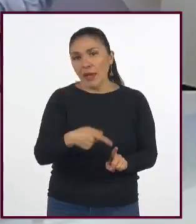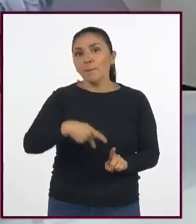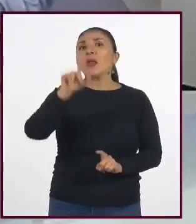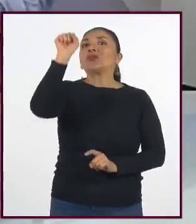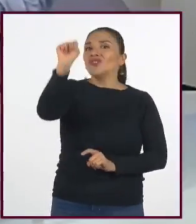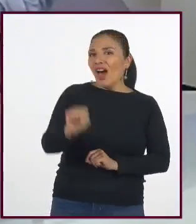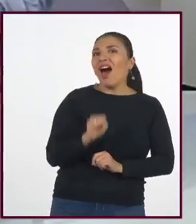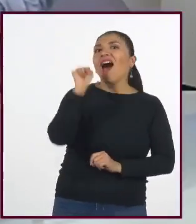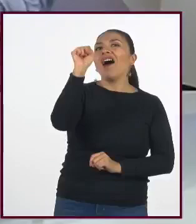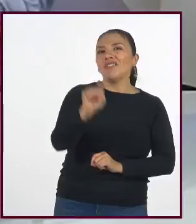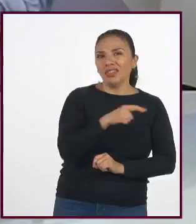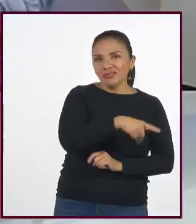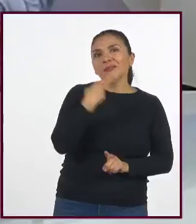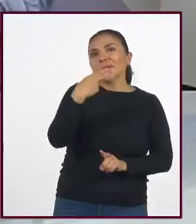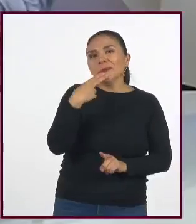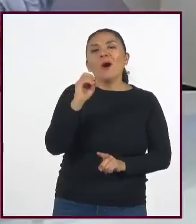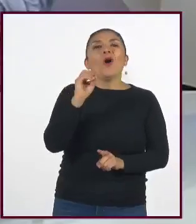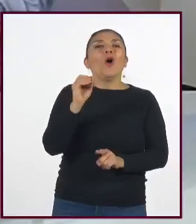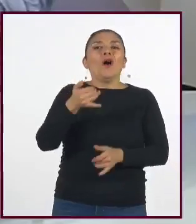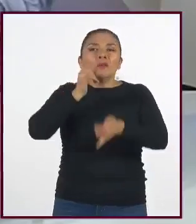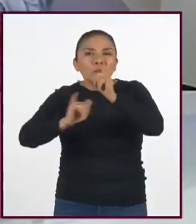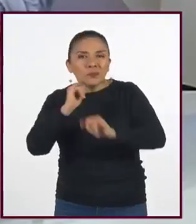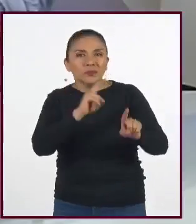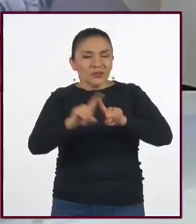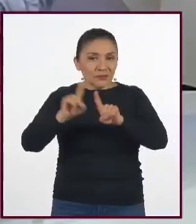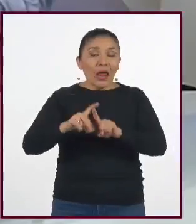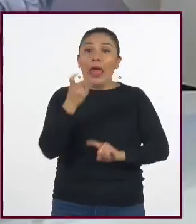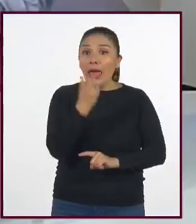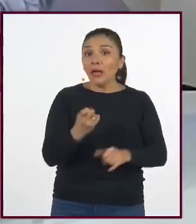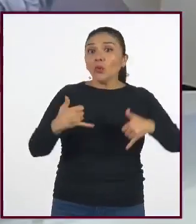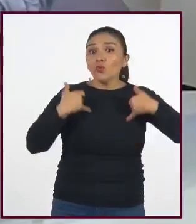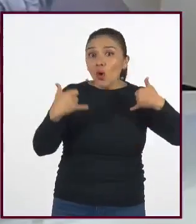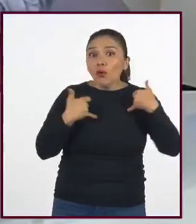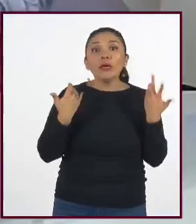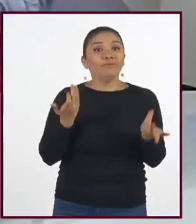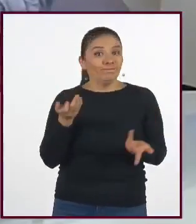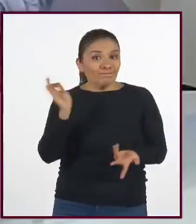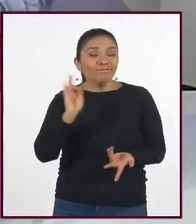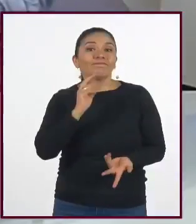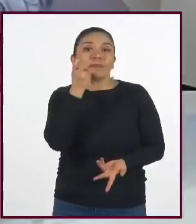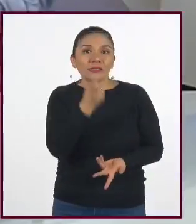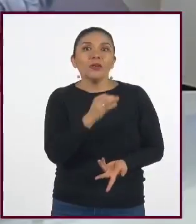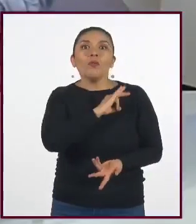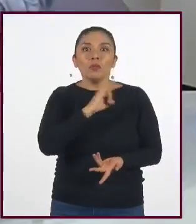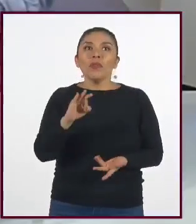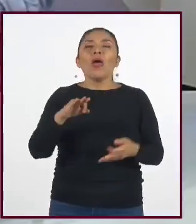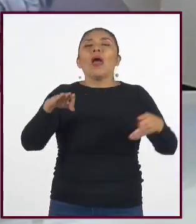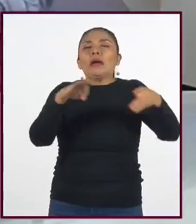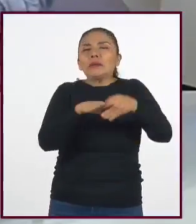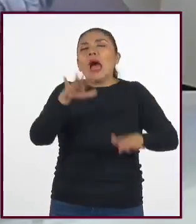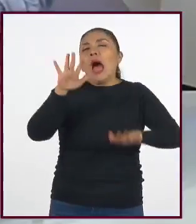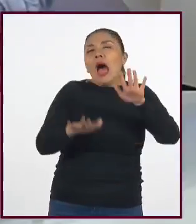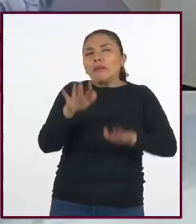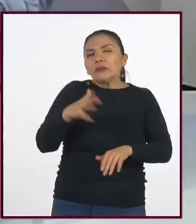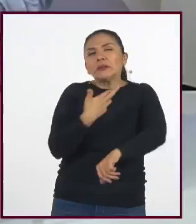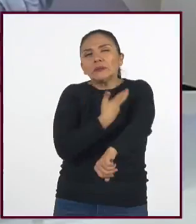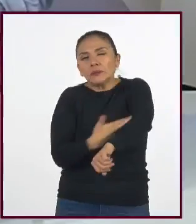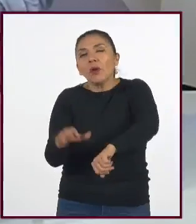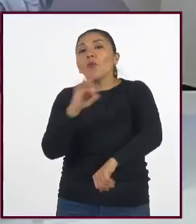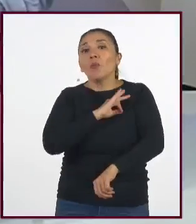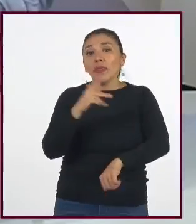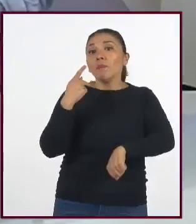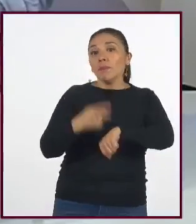sí. Así es. ¿No? Y en los niños, en los adolescentes puede ser este consumo ocasional peligroso